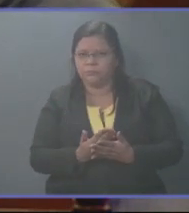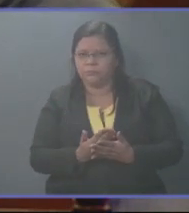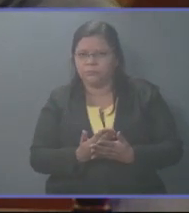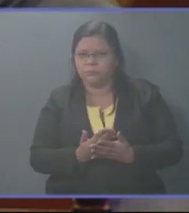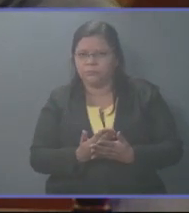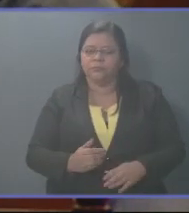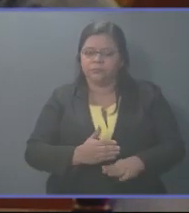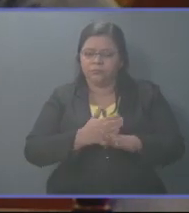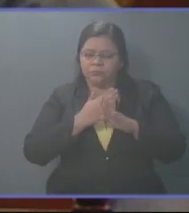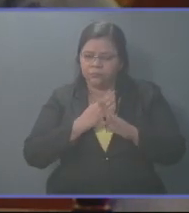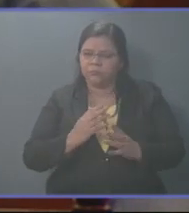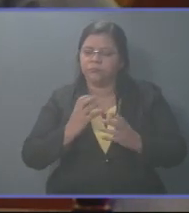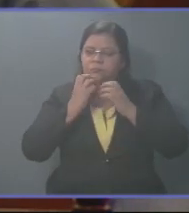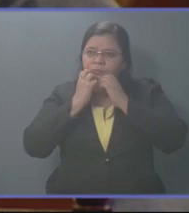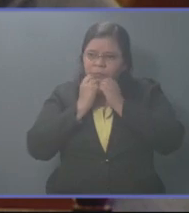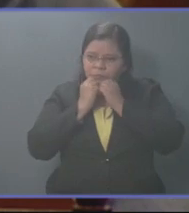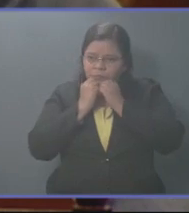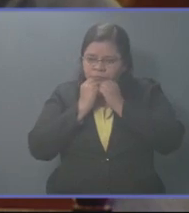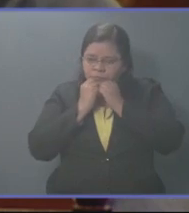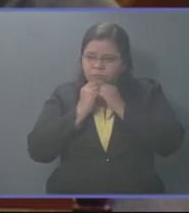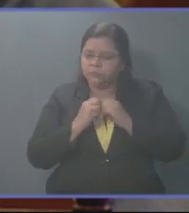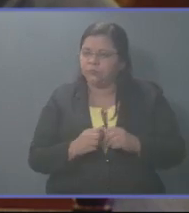protegen.